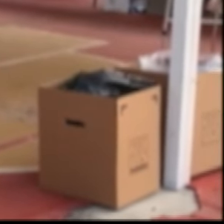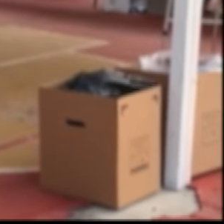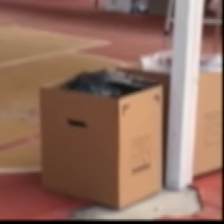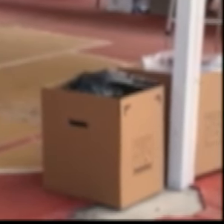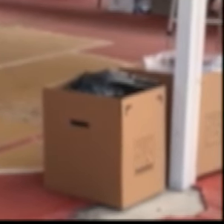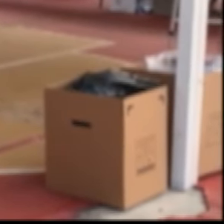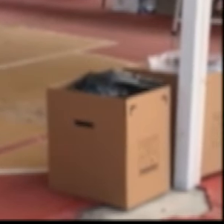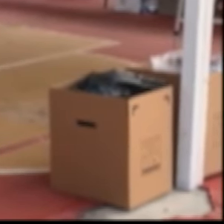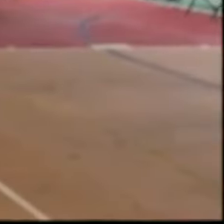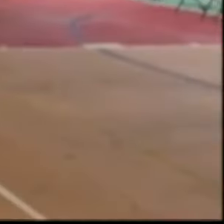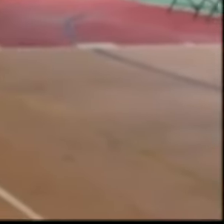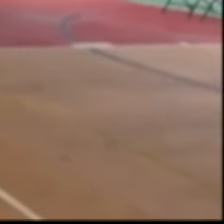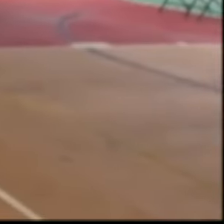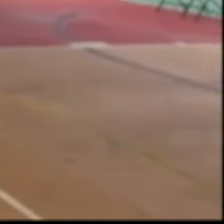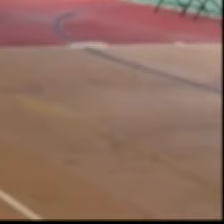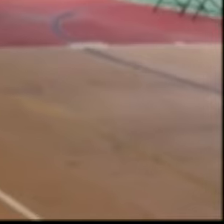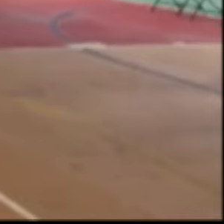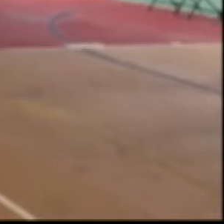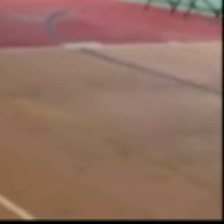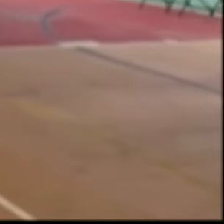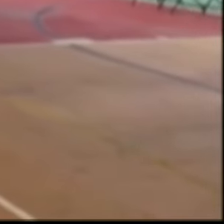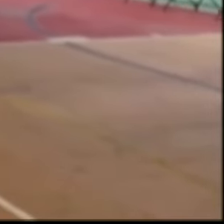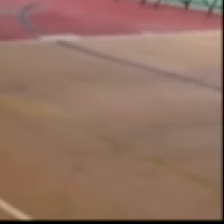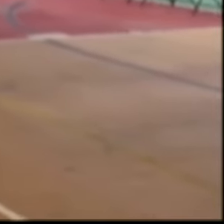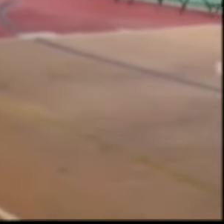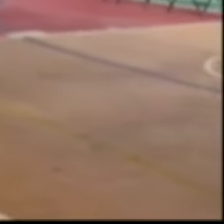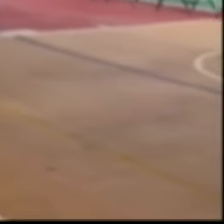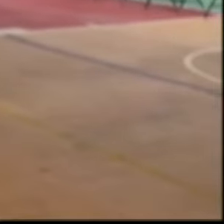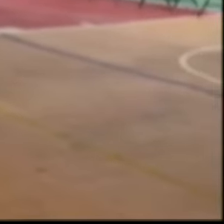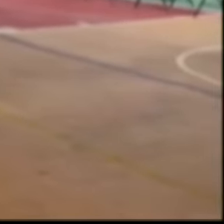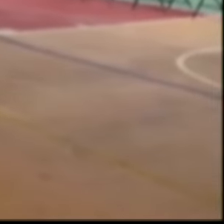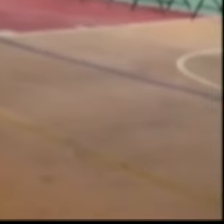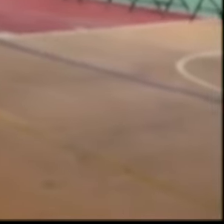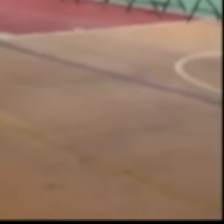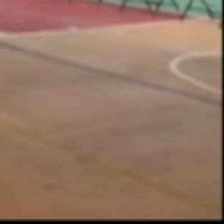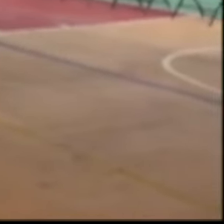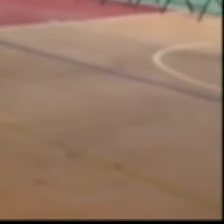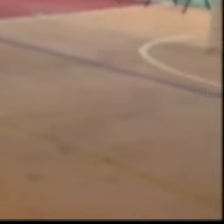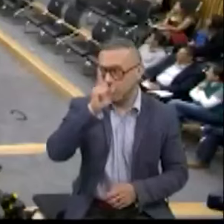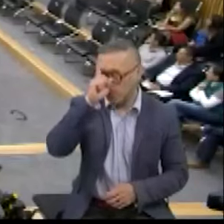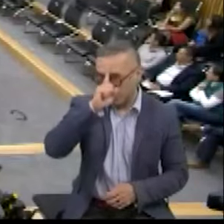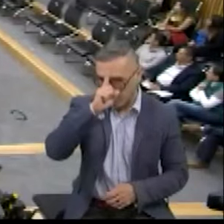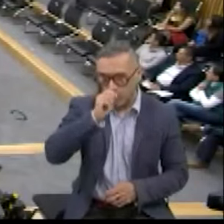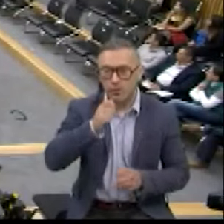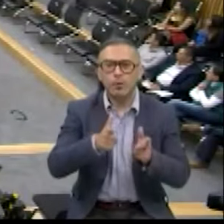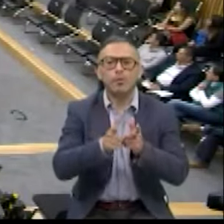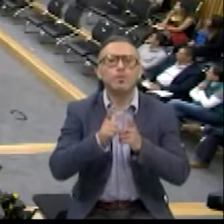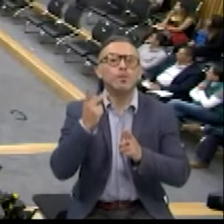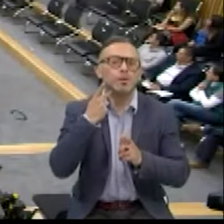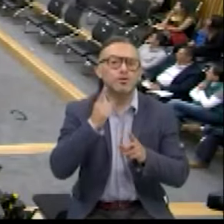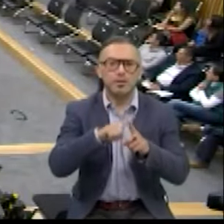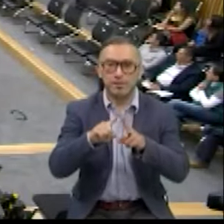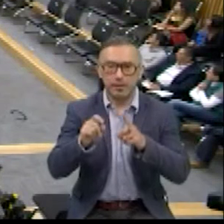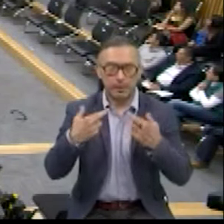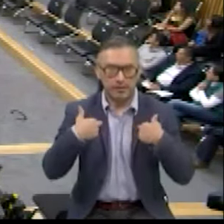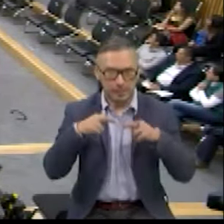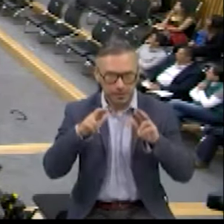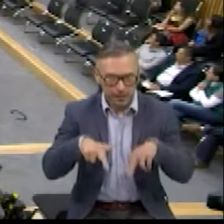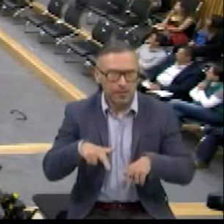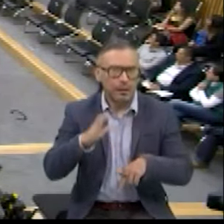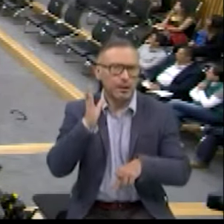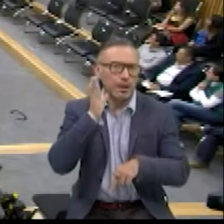Definitivamente hay un ambiente, desde luego, más recrudecido en unas zonas que en otras, eso definitivamente. Pero aún en las